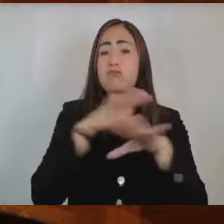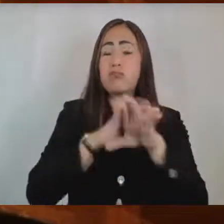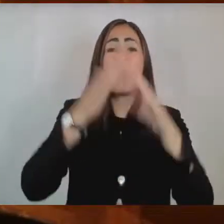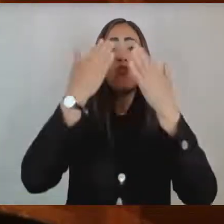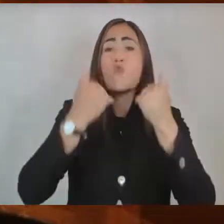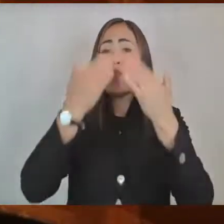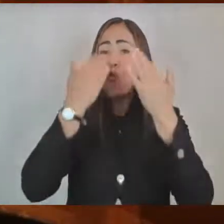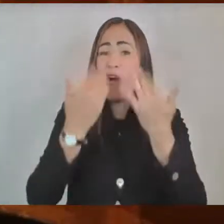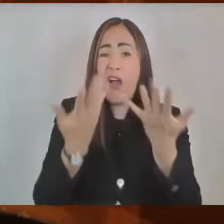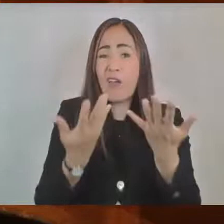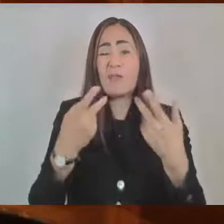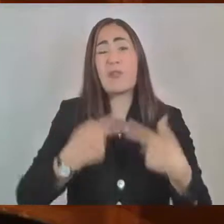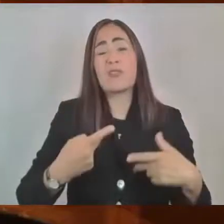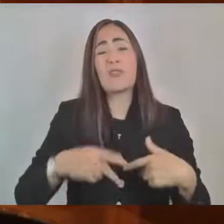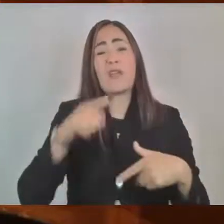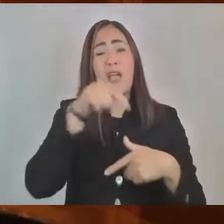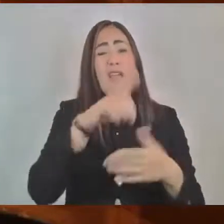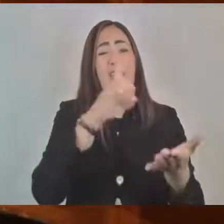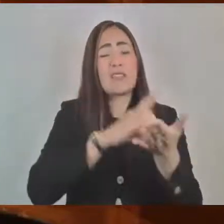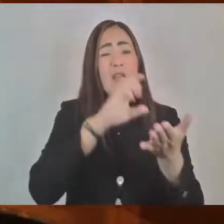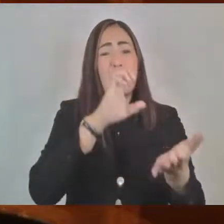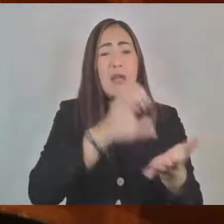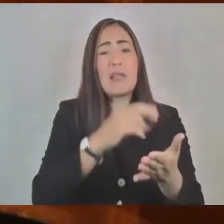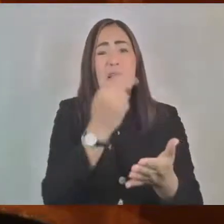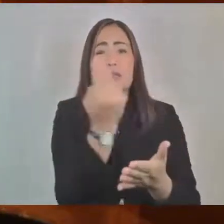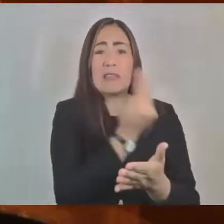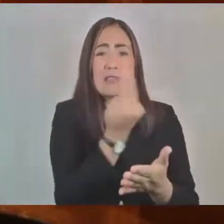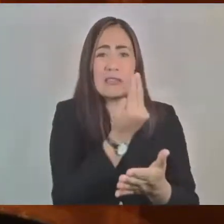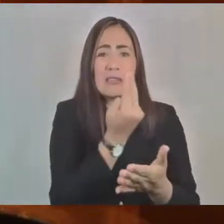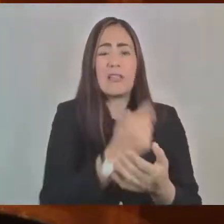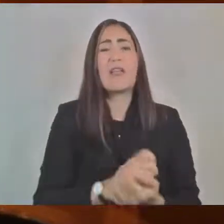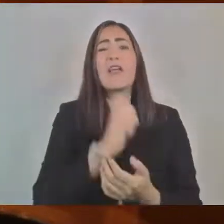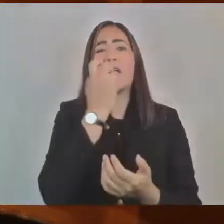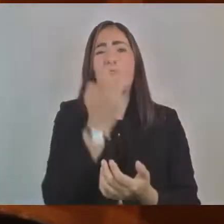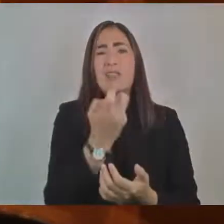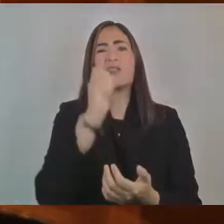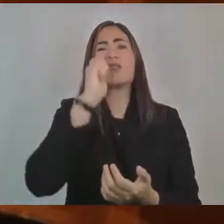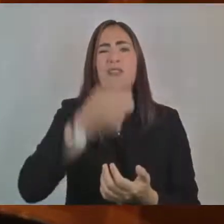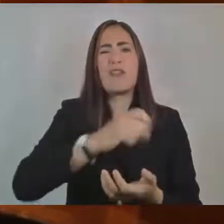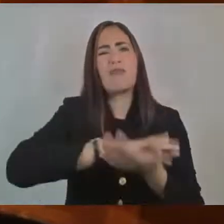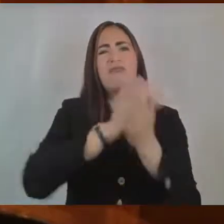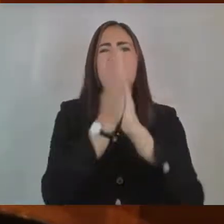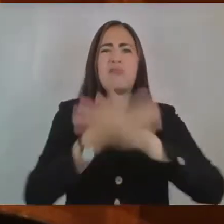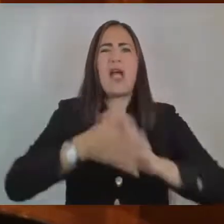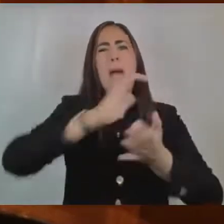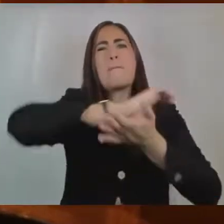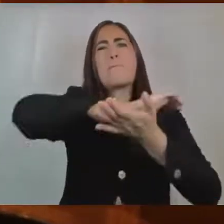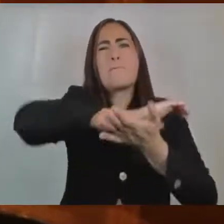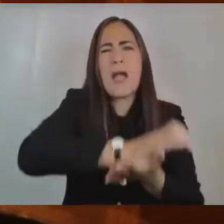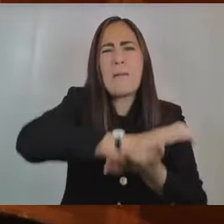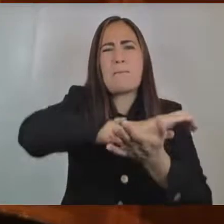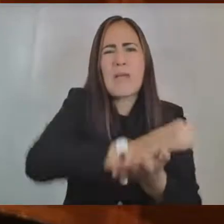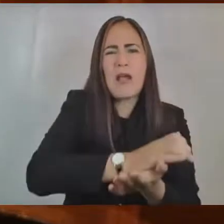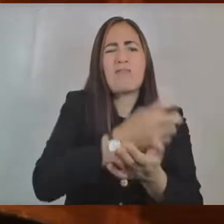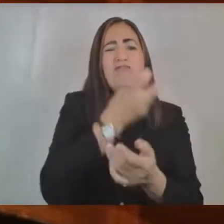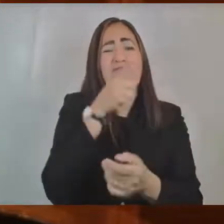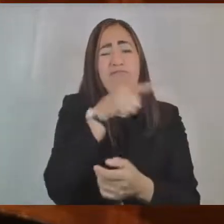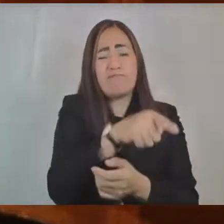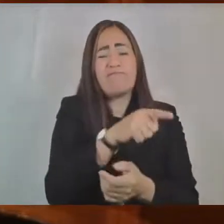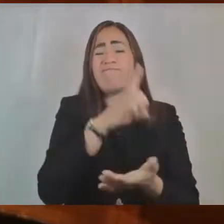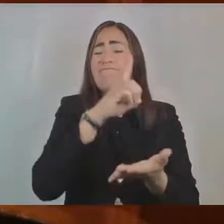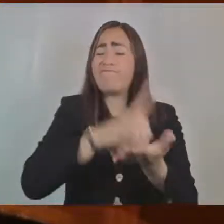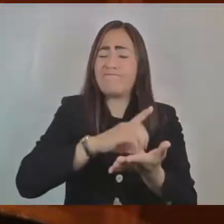cuando una persona con discapacidad lo requiera, constituye una forma de discriminación. Motivos de